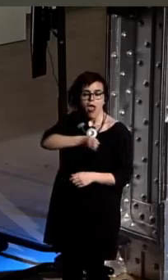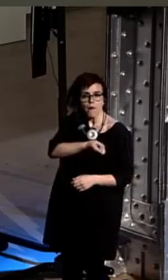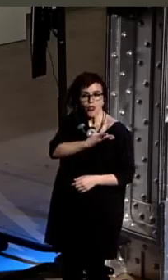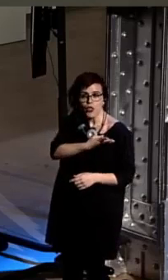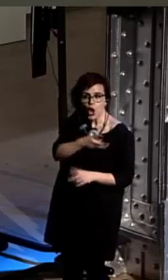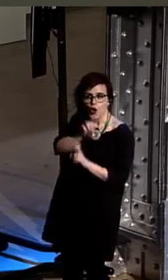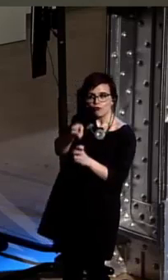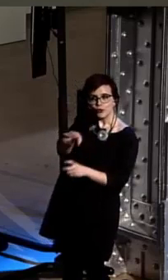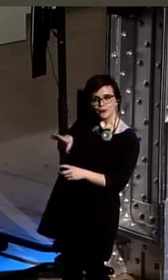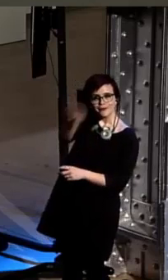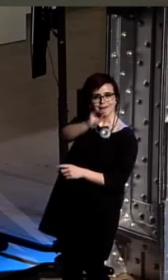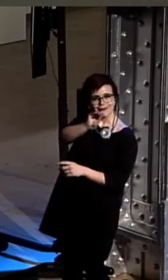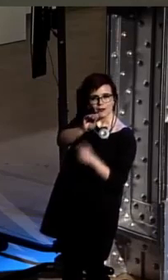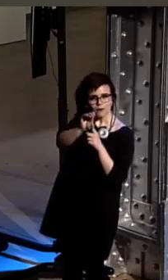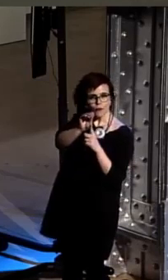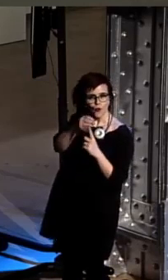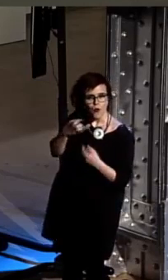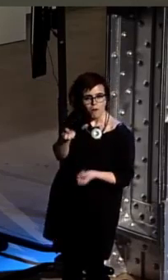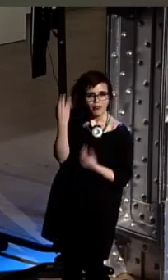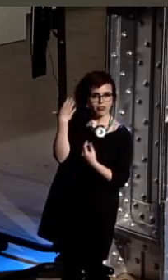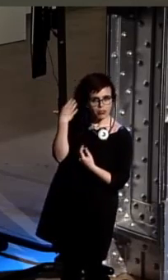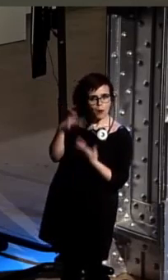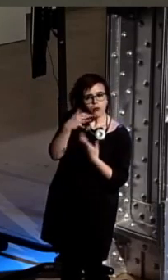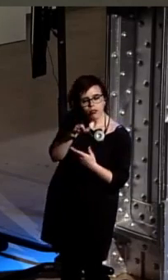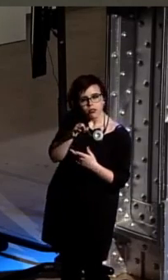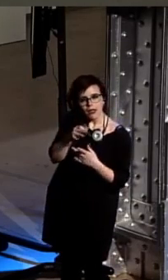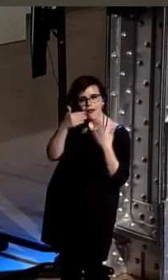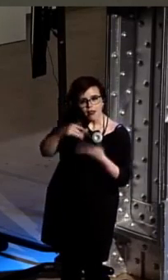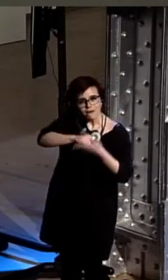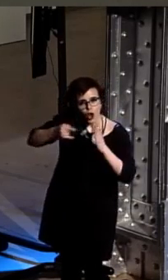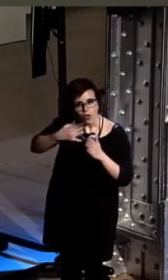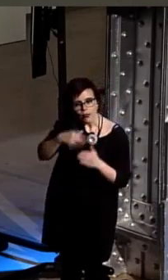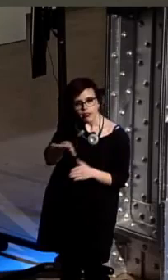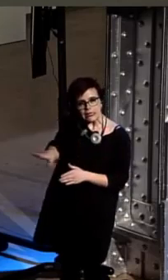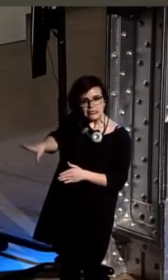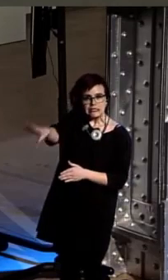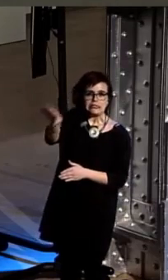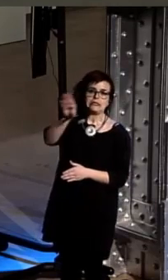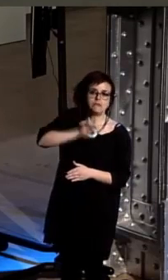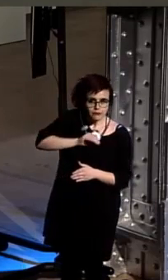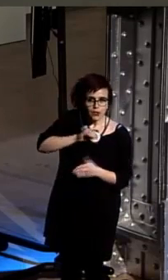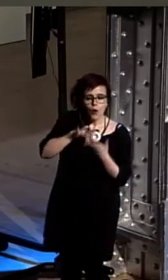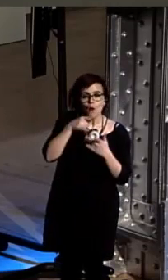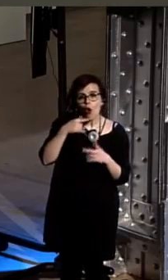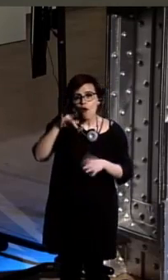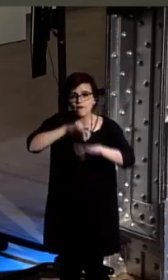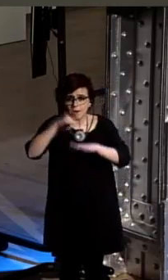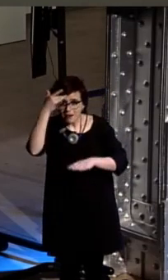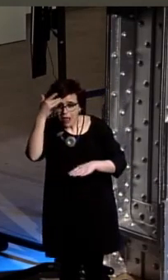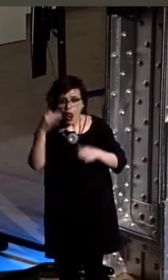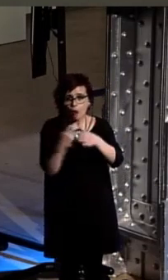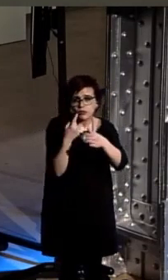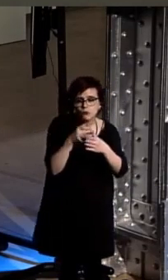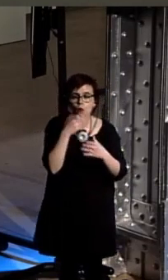ejemplo, personas en el espectro autista, o bien personas que tienen una enfermedad mental, o bien ahora con uno de los grandes retos a los que nos enfrentamos,